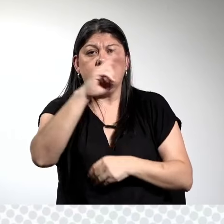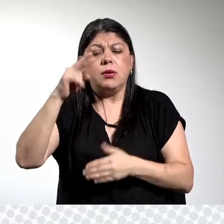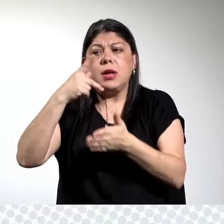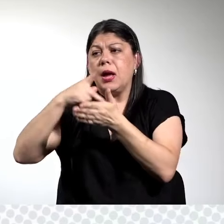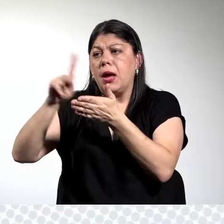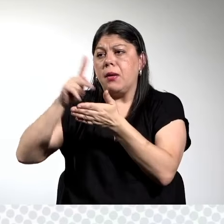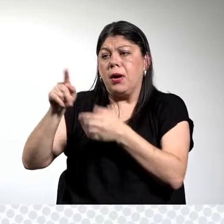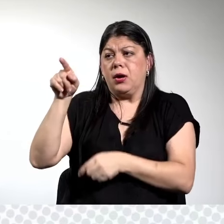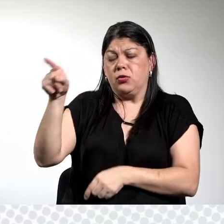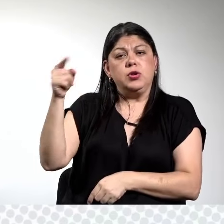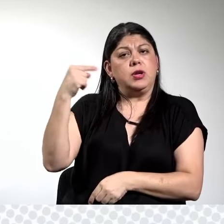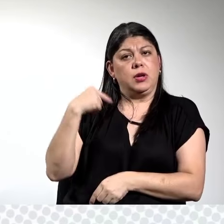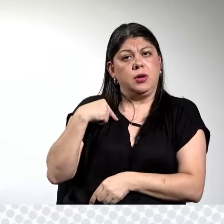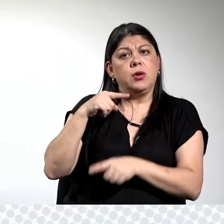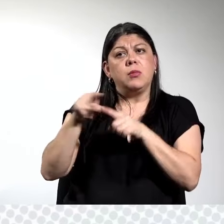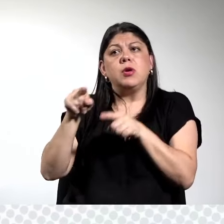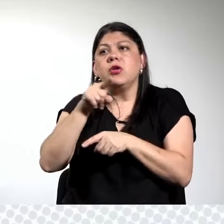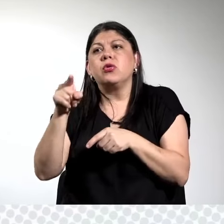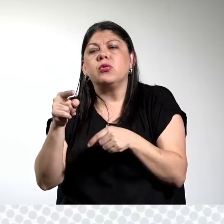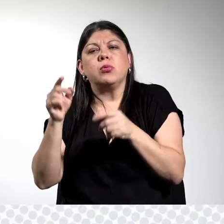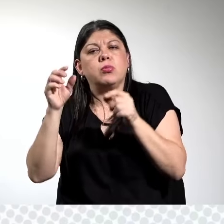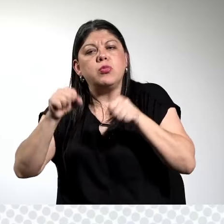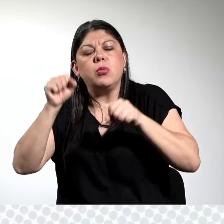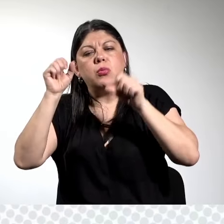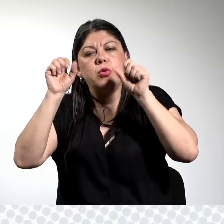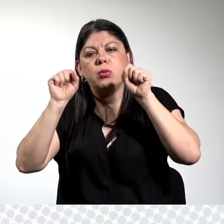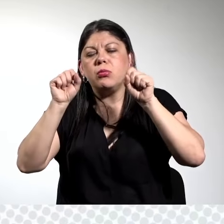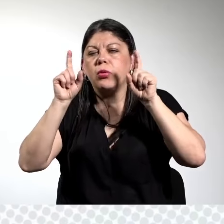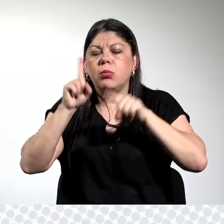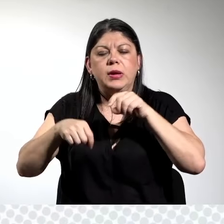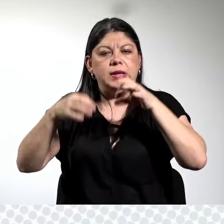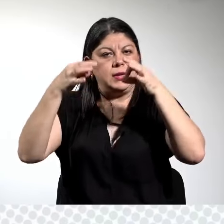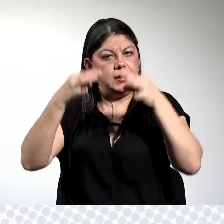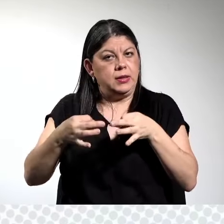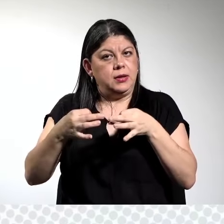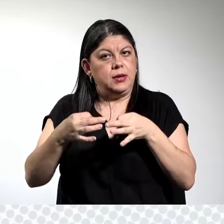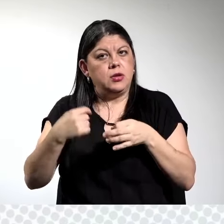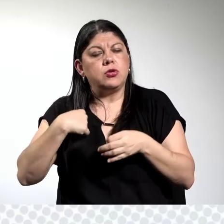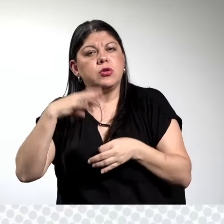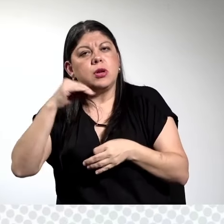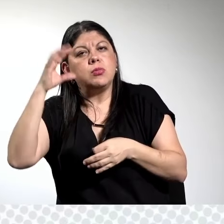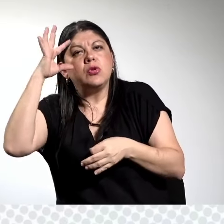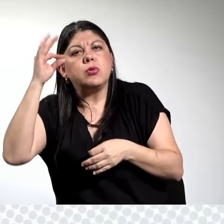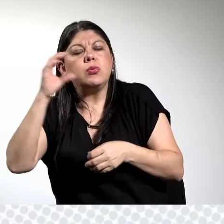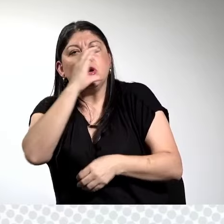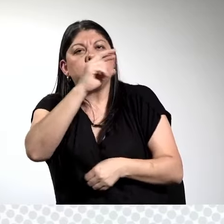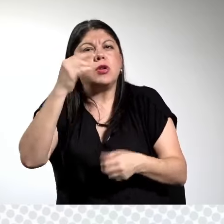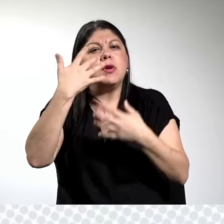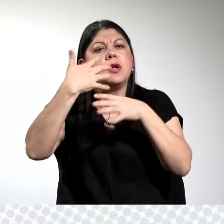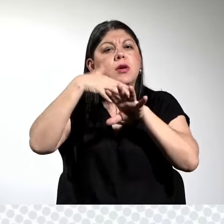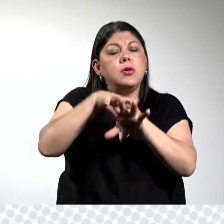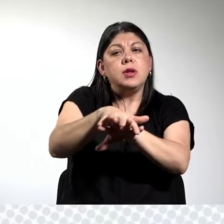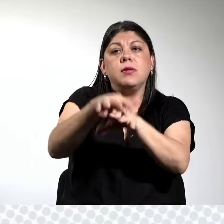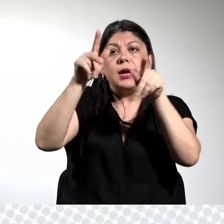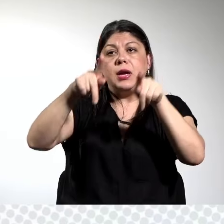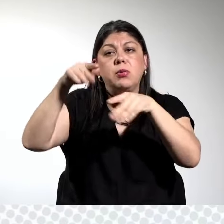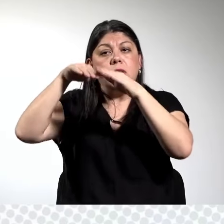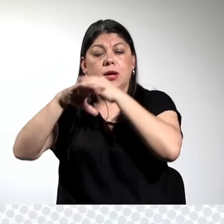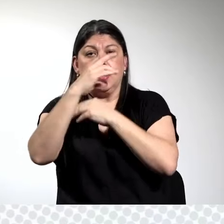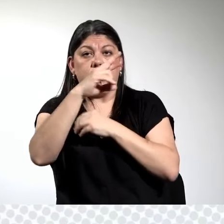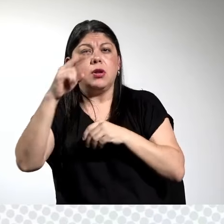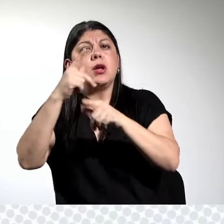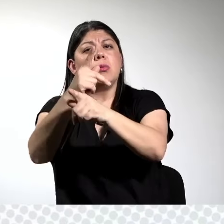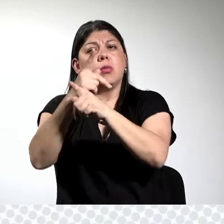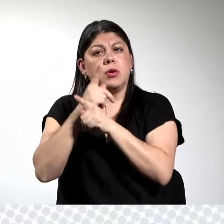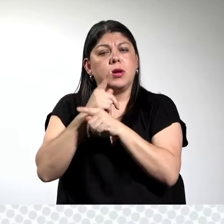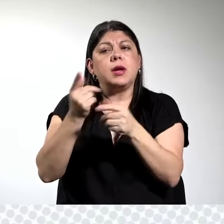impuestos igual que usted y que yo, pero no tienen ninguna toma de decisión, y eso se tiene que acabar. Queremos una Costa Rica inclusiva, donde la población migrante sea protegida, donde las